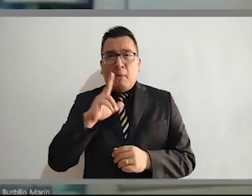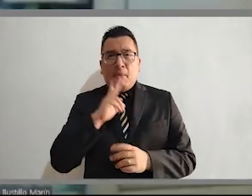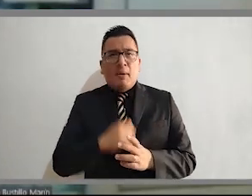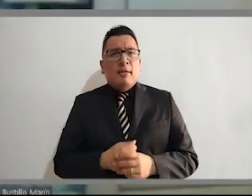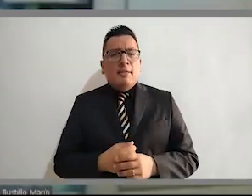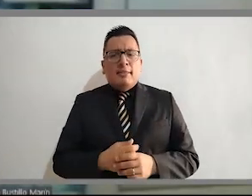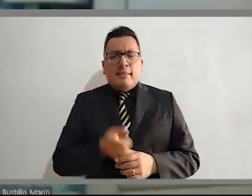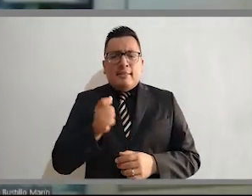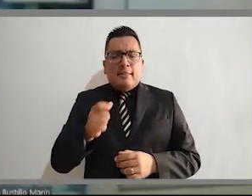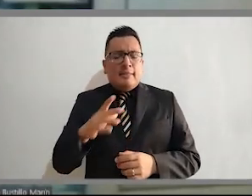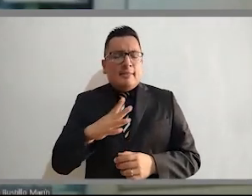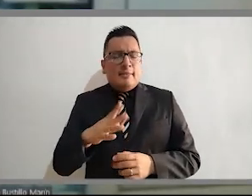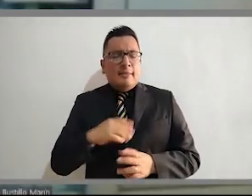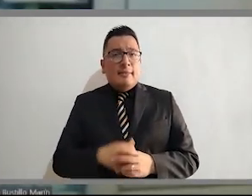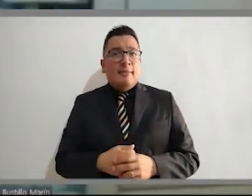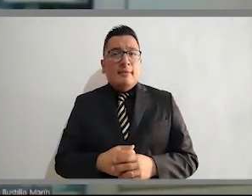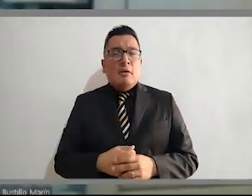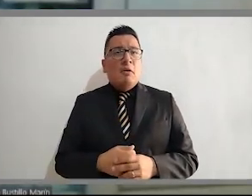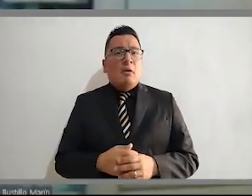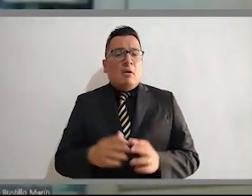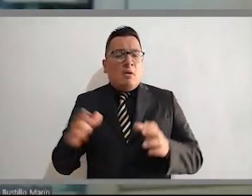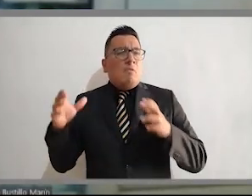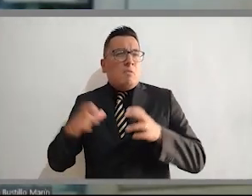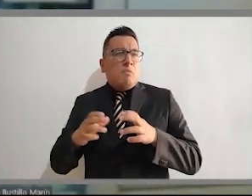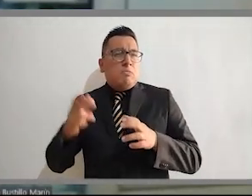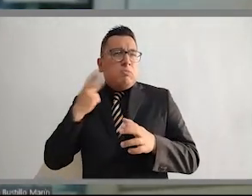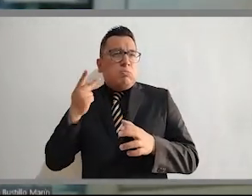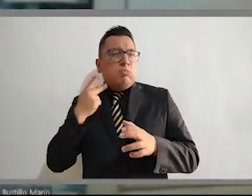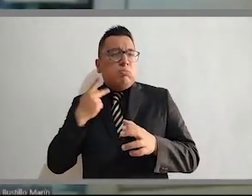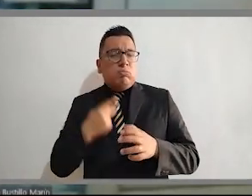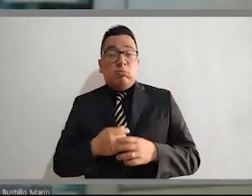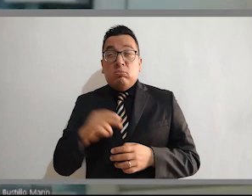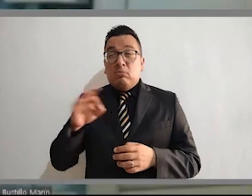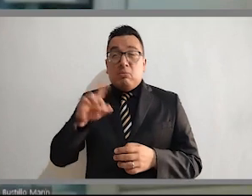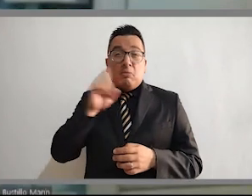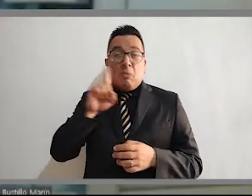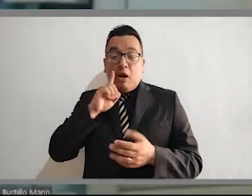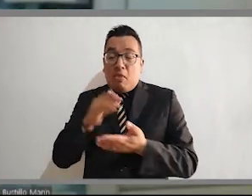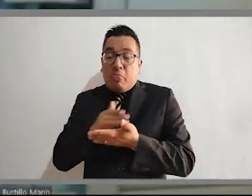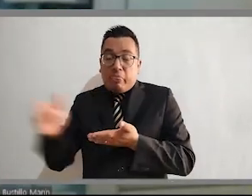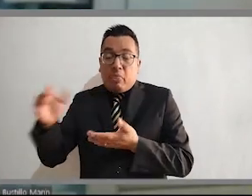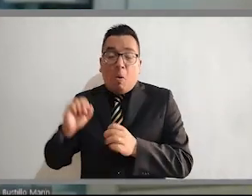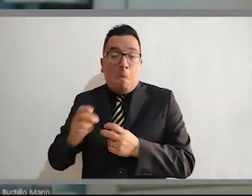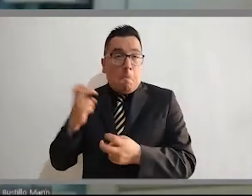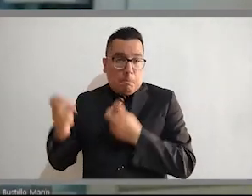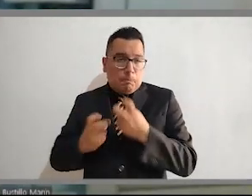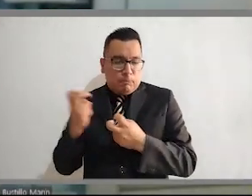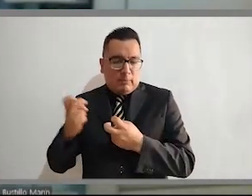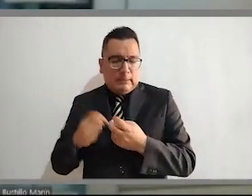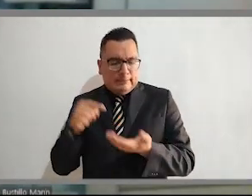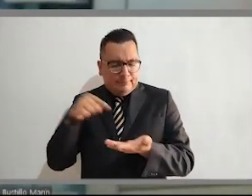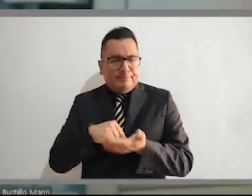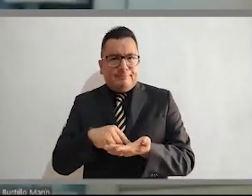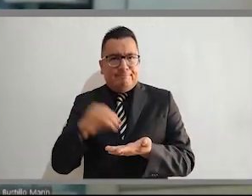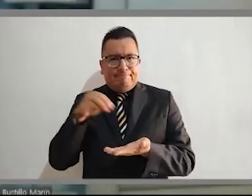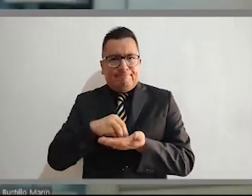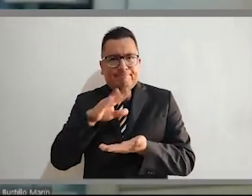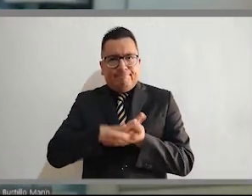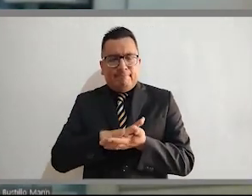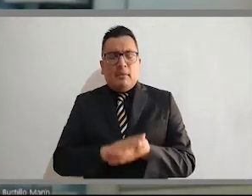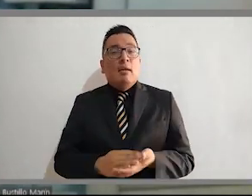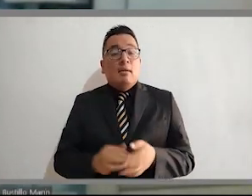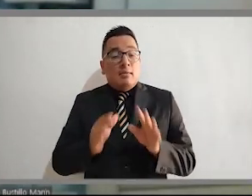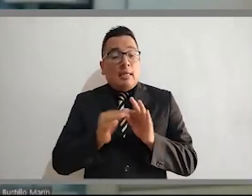cuál era la violencia política de género, cuáles podían ser algunas actuaciones o conductas que vulneran nuestros derechos